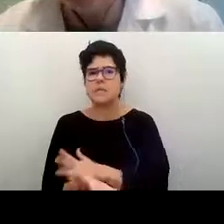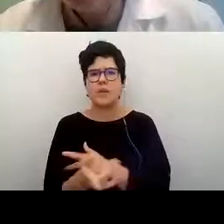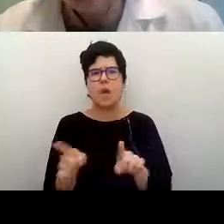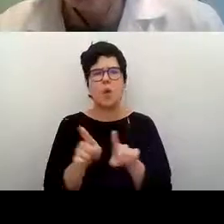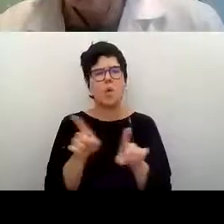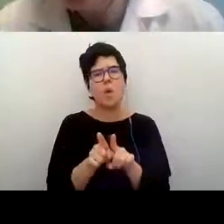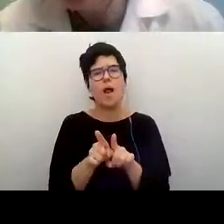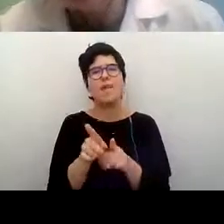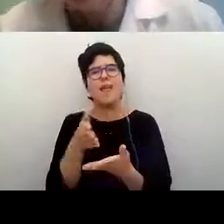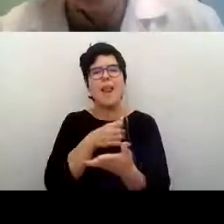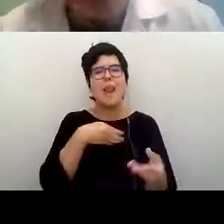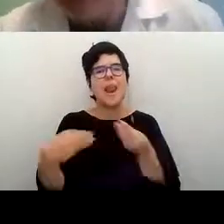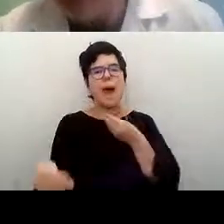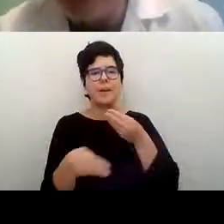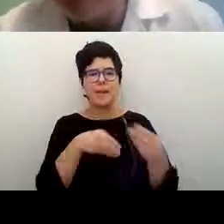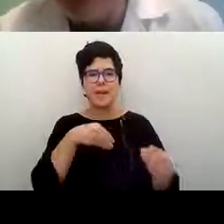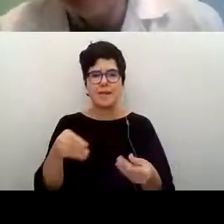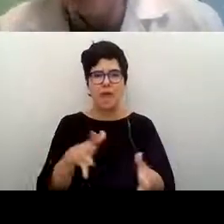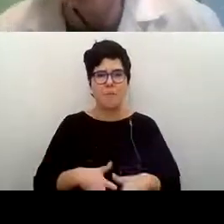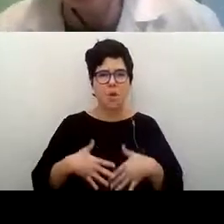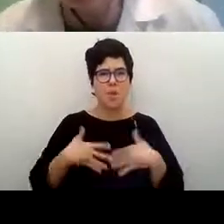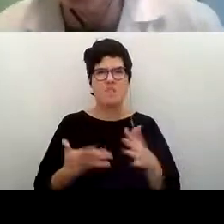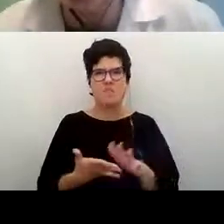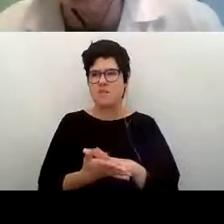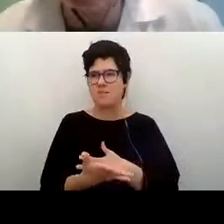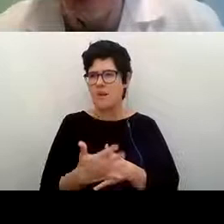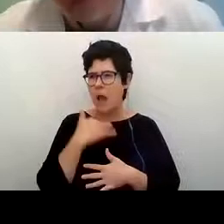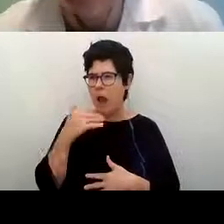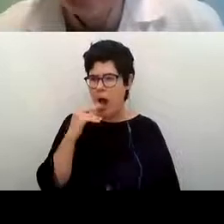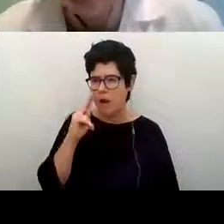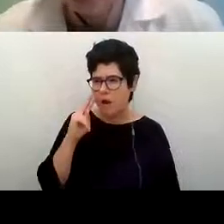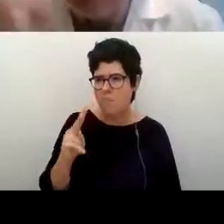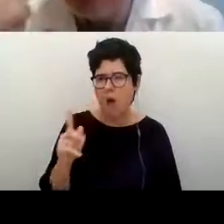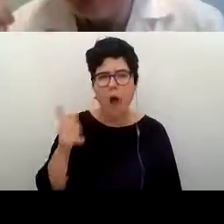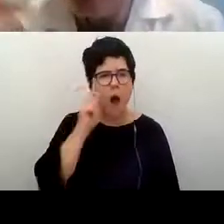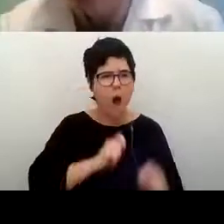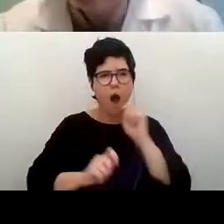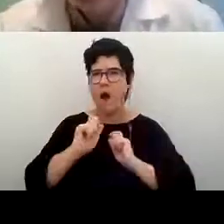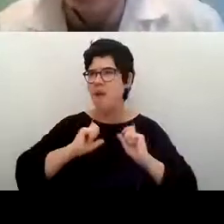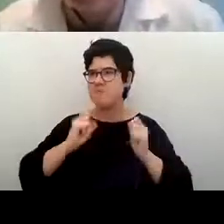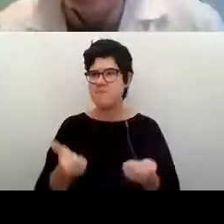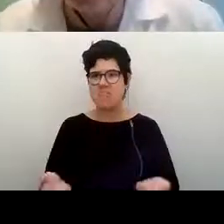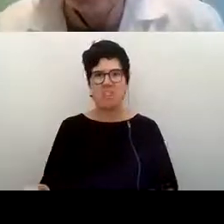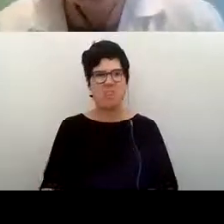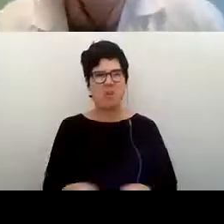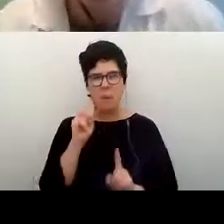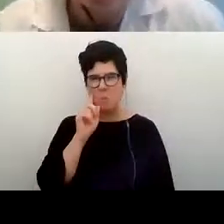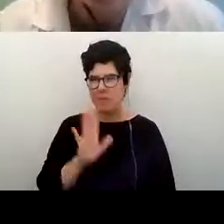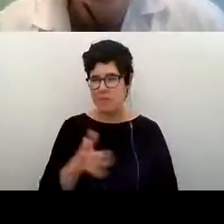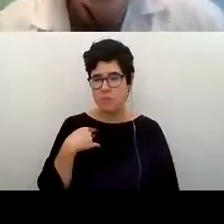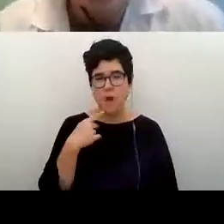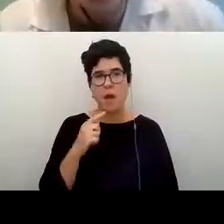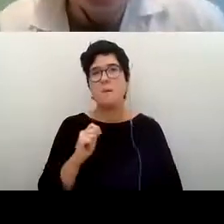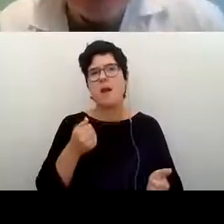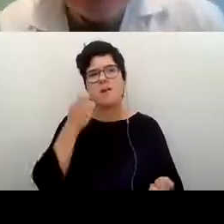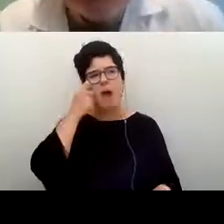decir, cualquier cosa prácticamente nos hace llorar, echar la lagrimilla, no digo ya